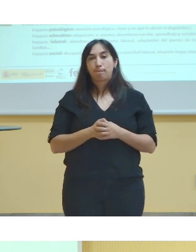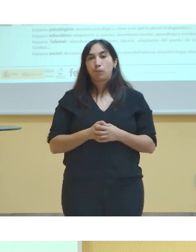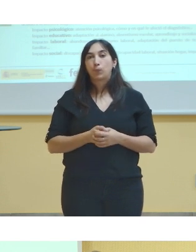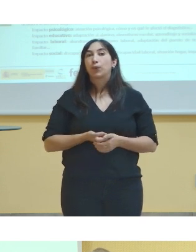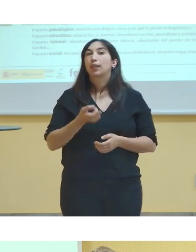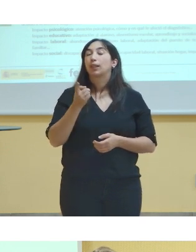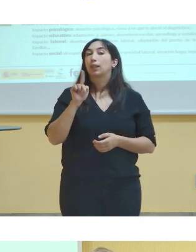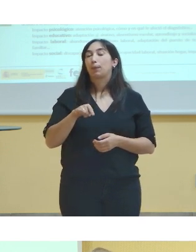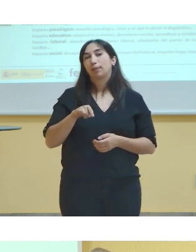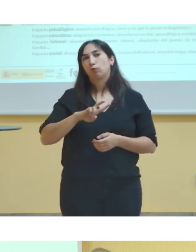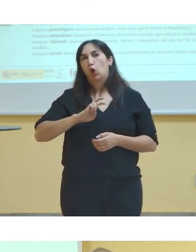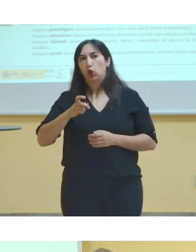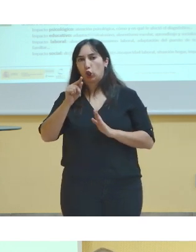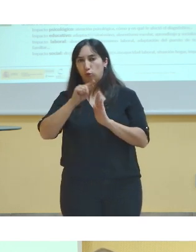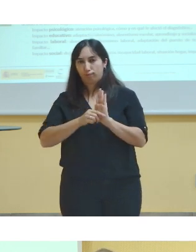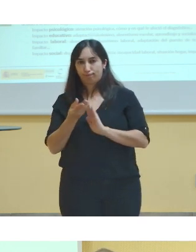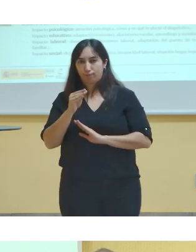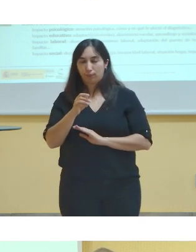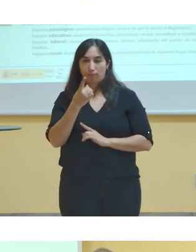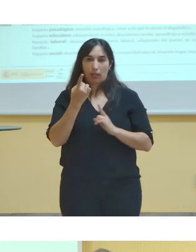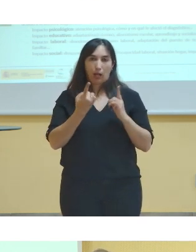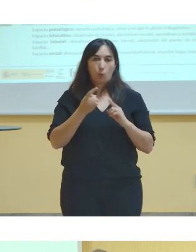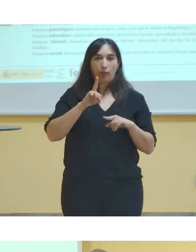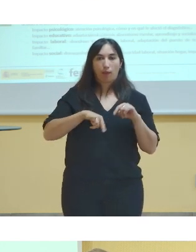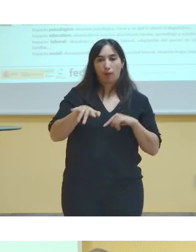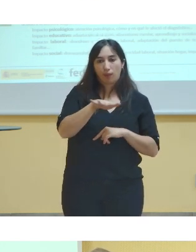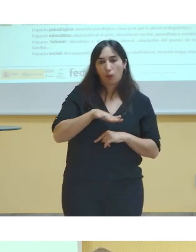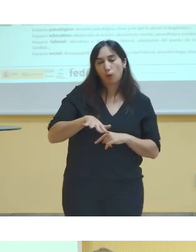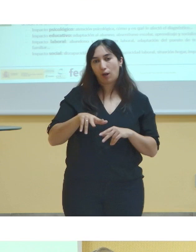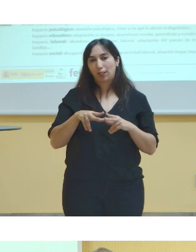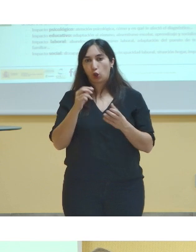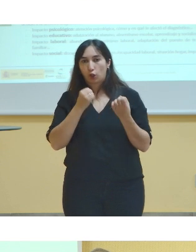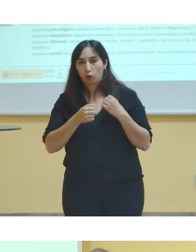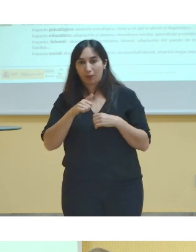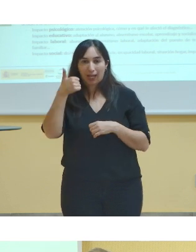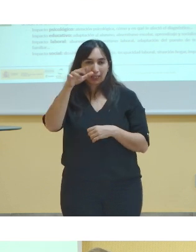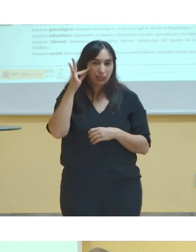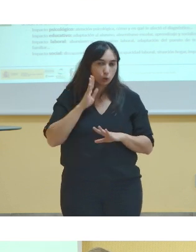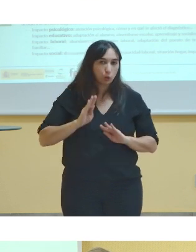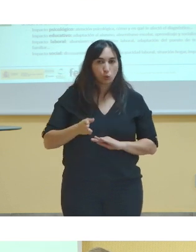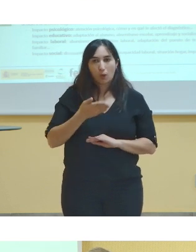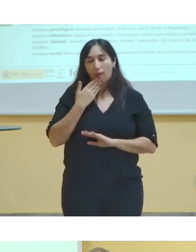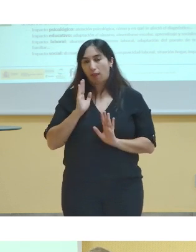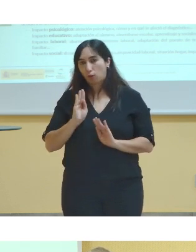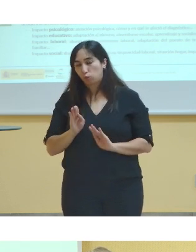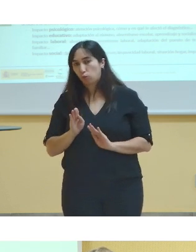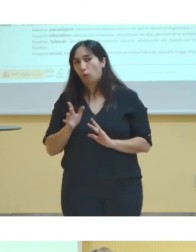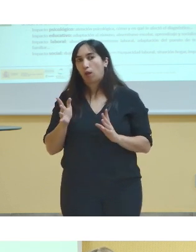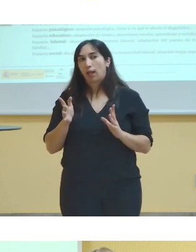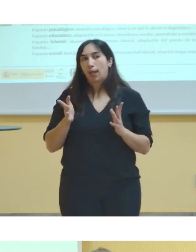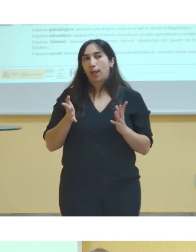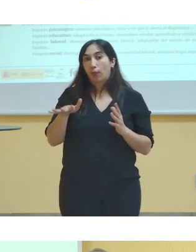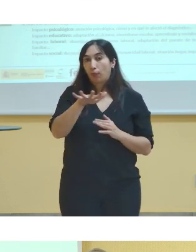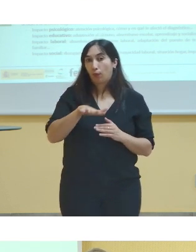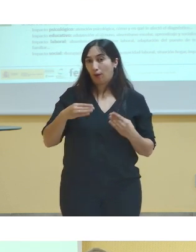e incluíamos nuevas variables, algunas demográficas, socioeconómicas, considerar el sexo de la persona, la edad,